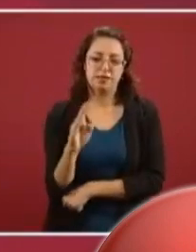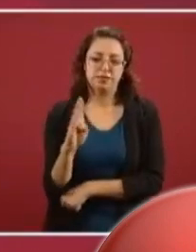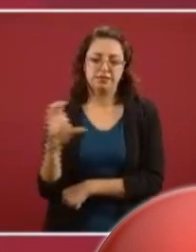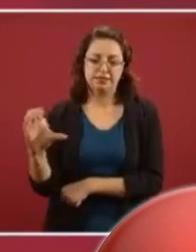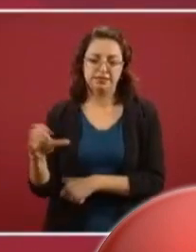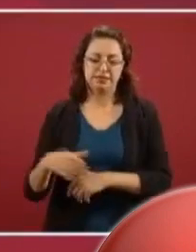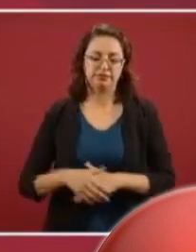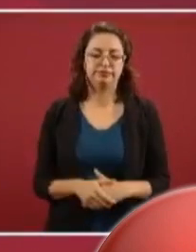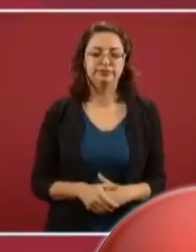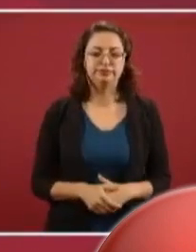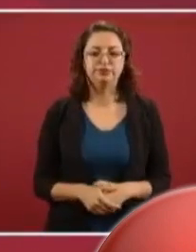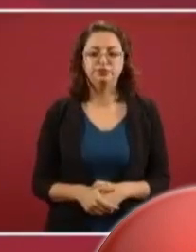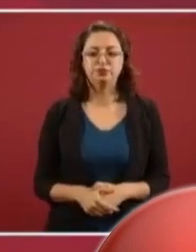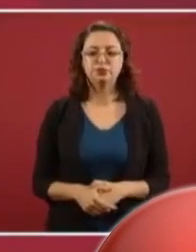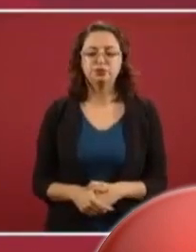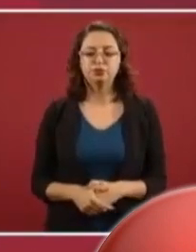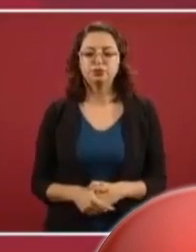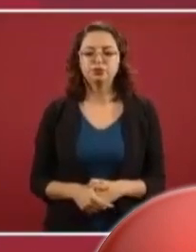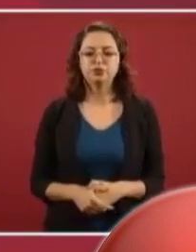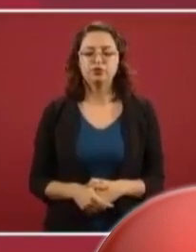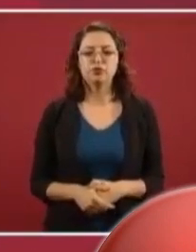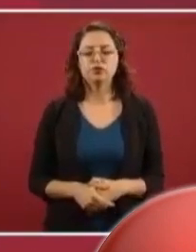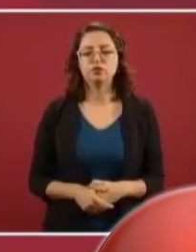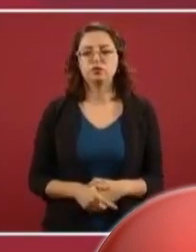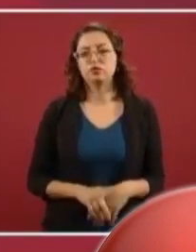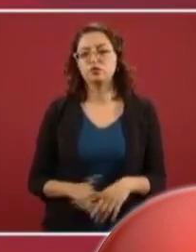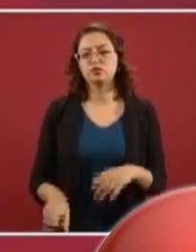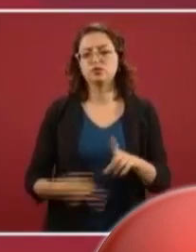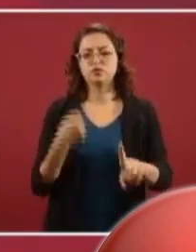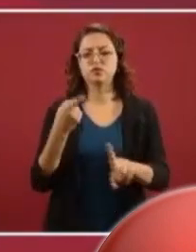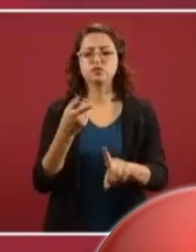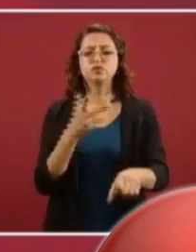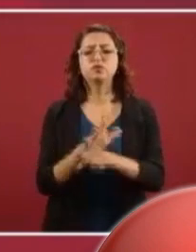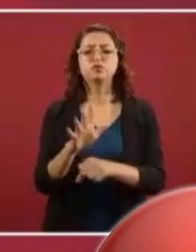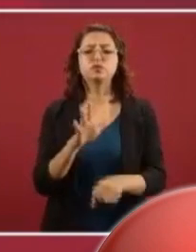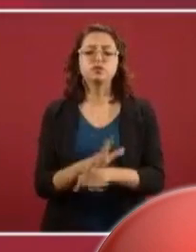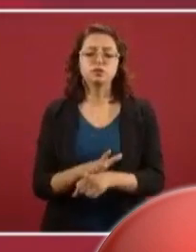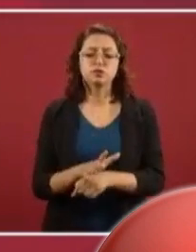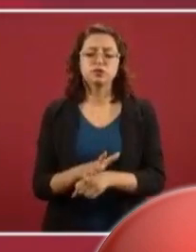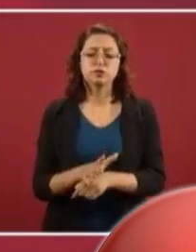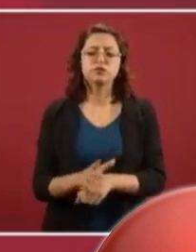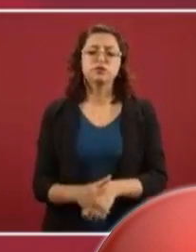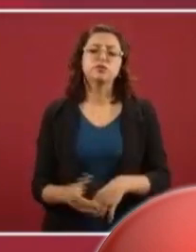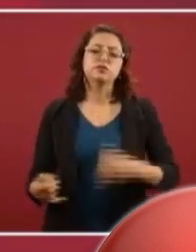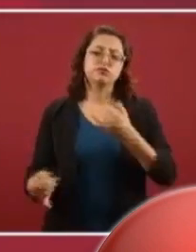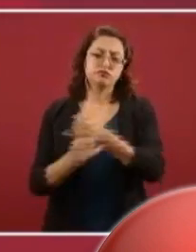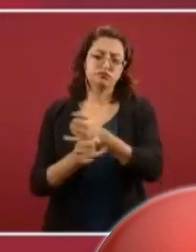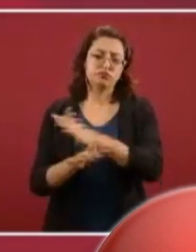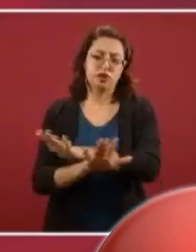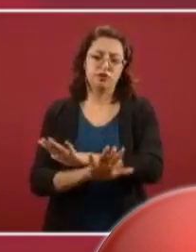abc y el propósito es informarles sobre